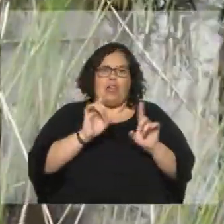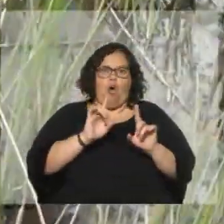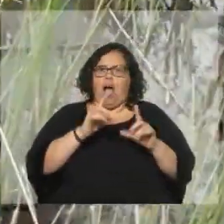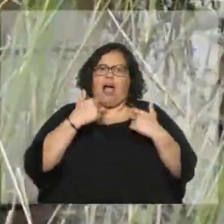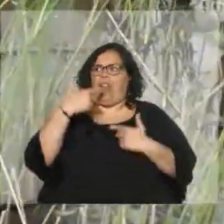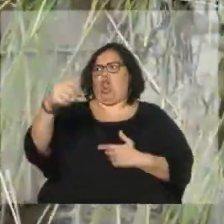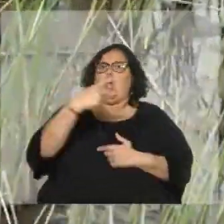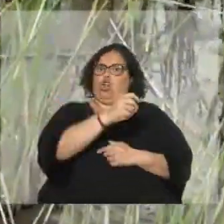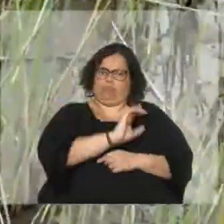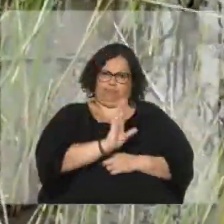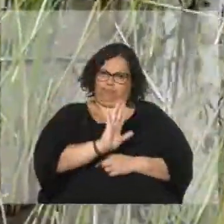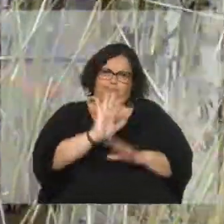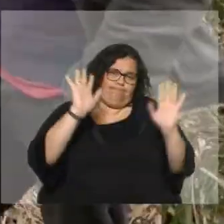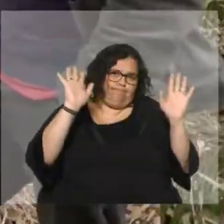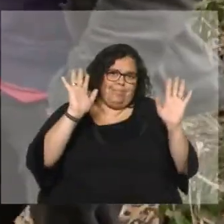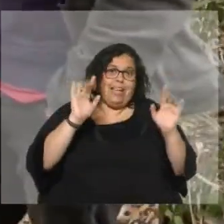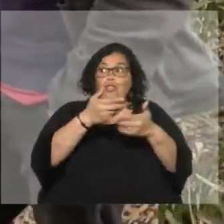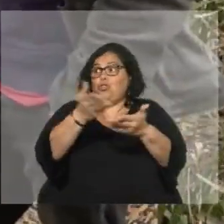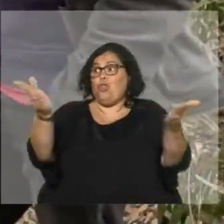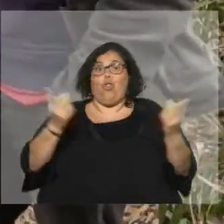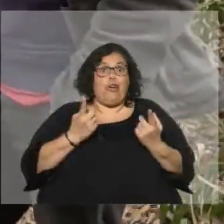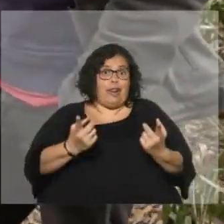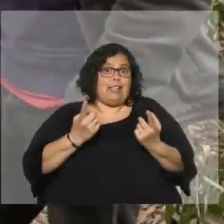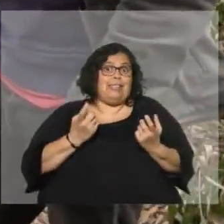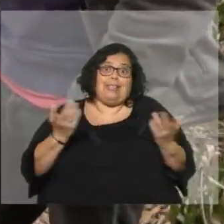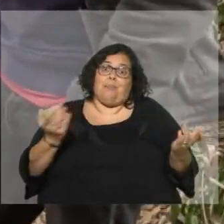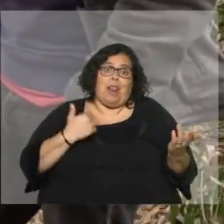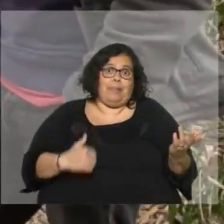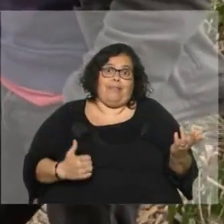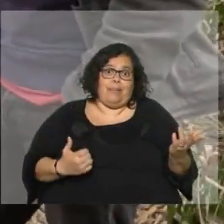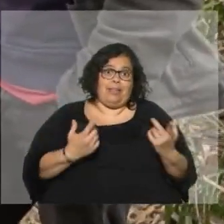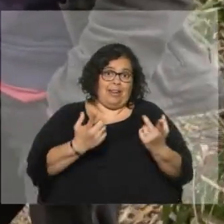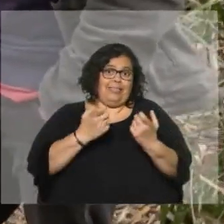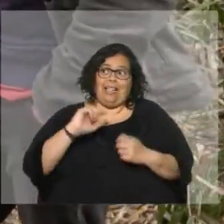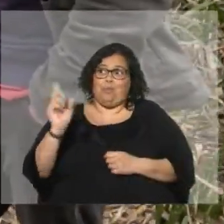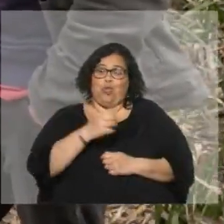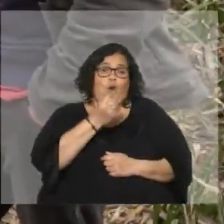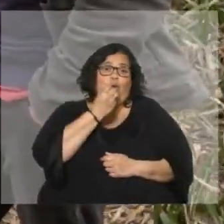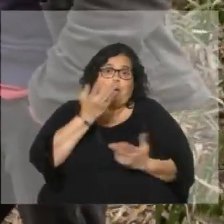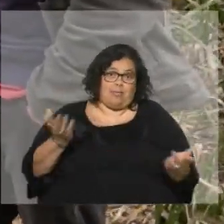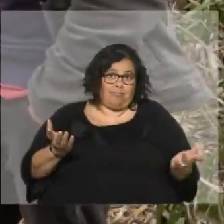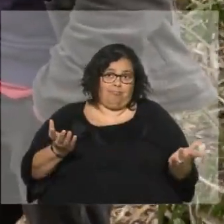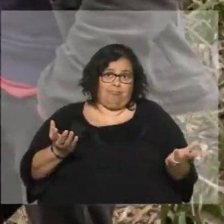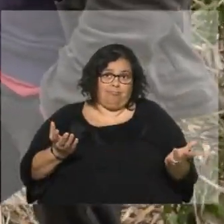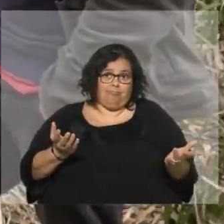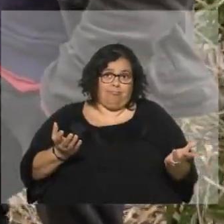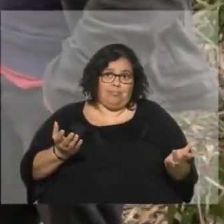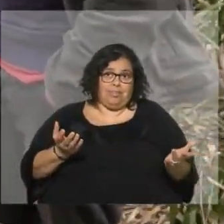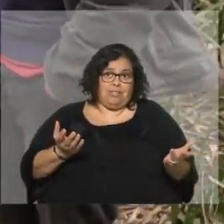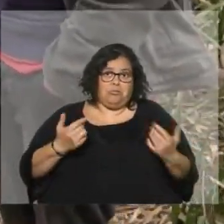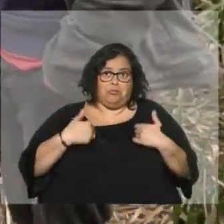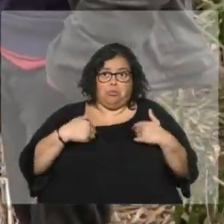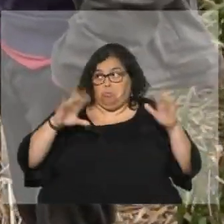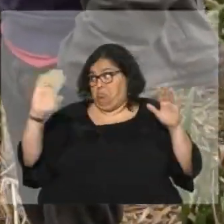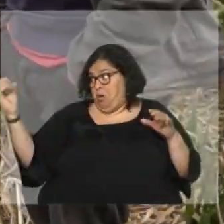nada. Lamentablemente, porque todos precisamos. Sí. Es lamentable, pero todos precisamos. Todos precisamos comer. ¿Se puede poner al lado mío a cortar? Que yo no